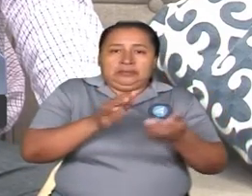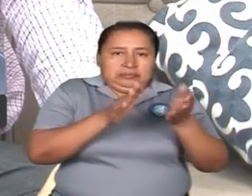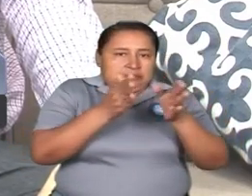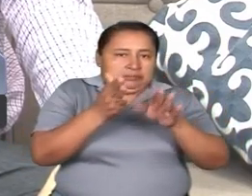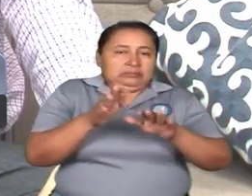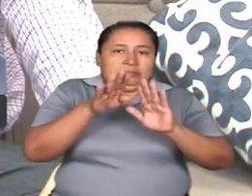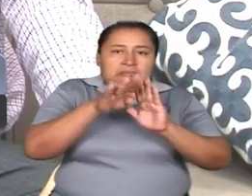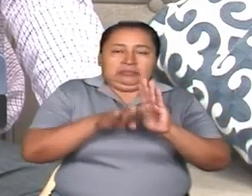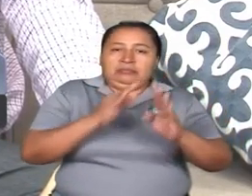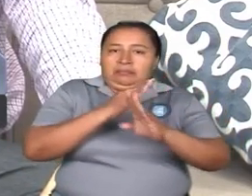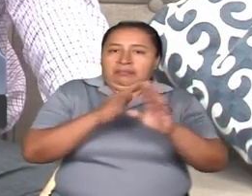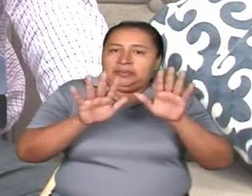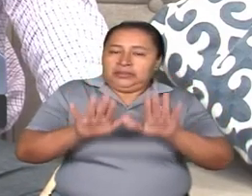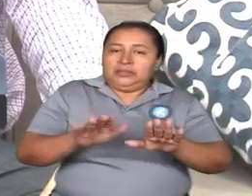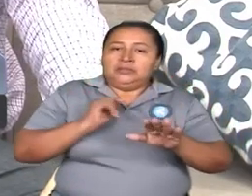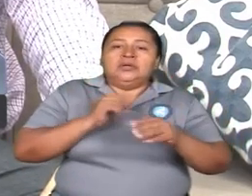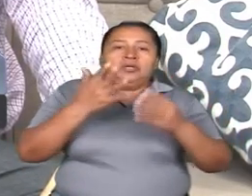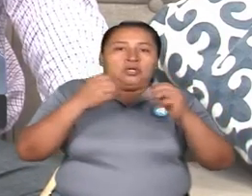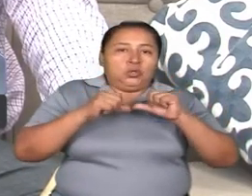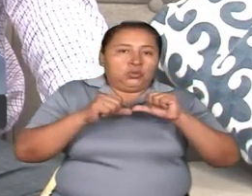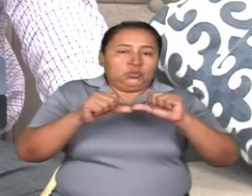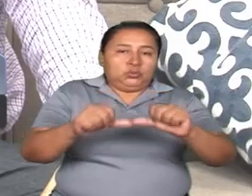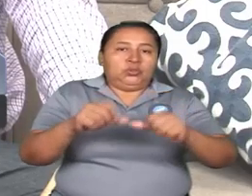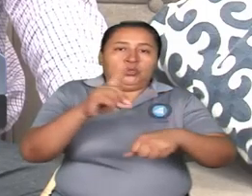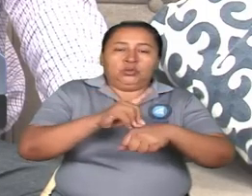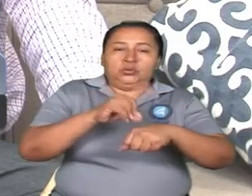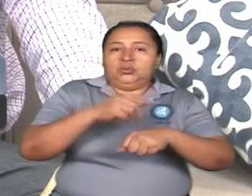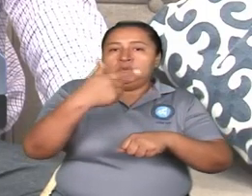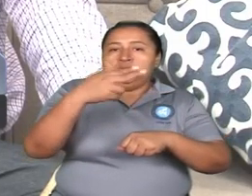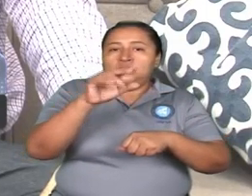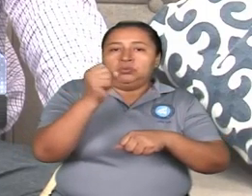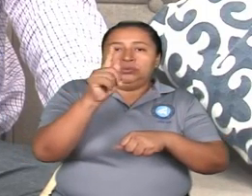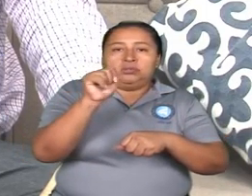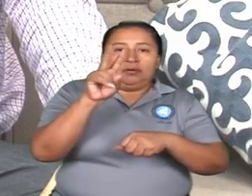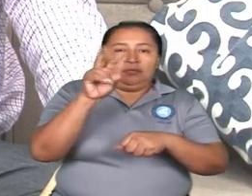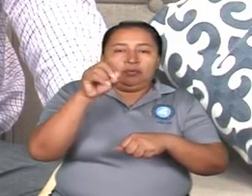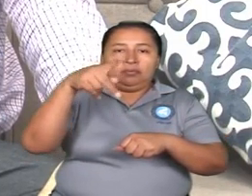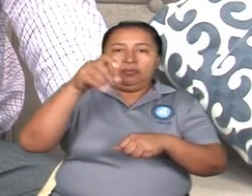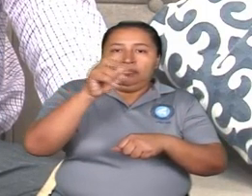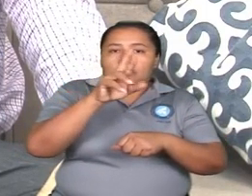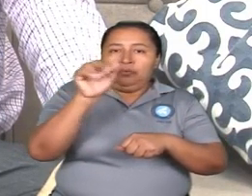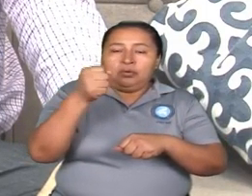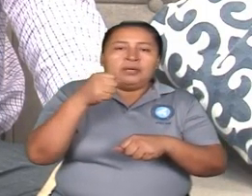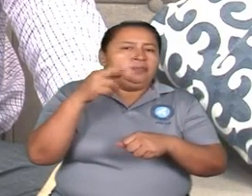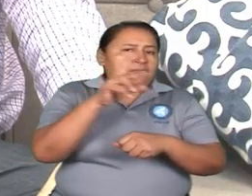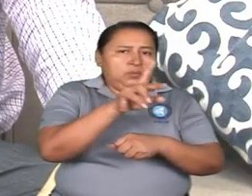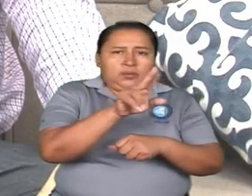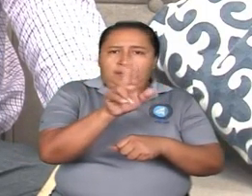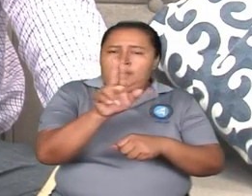le dio continuidad el presidente Gustavo Porra con la misma